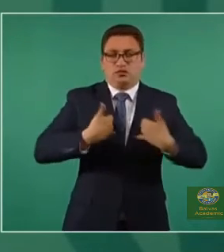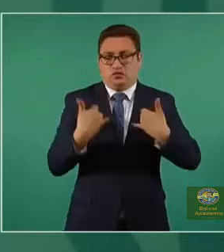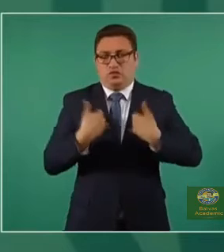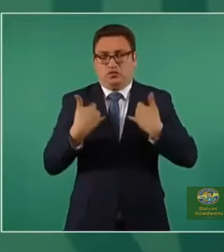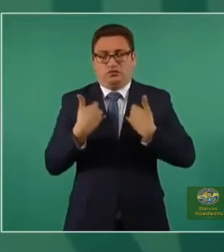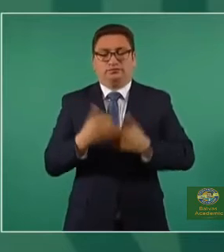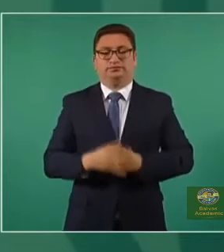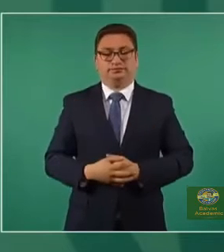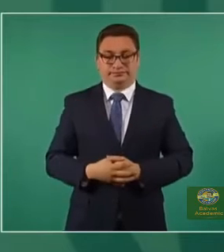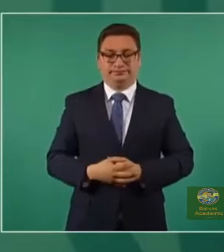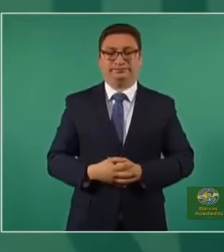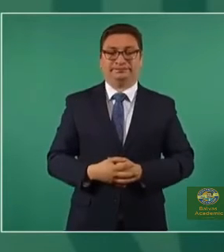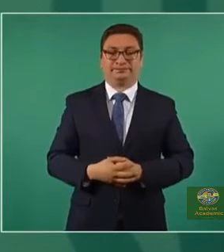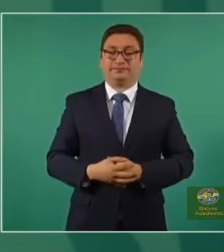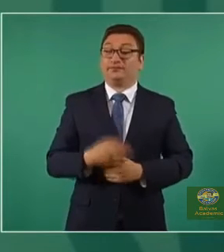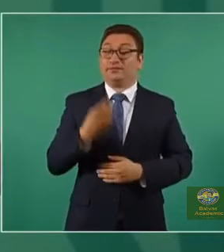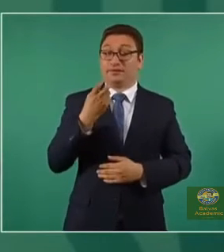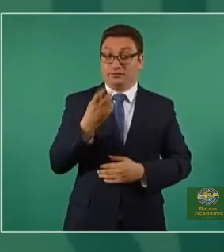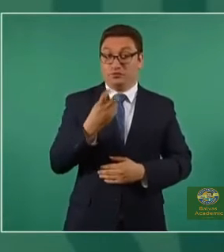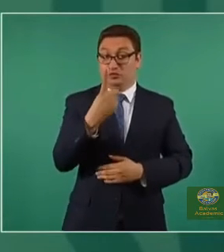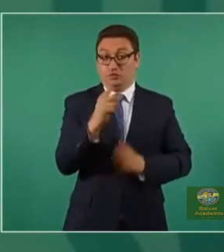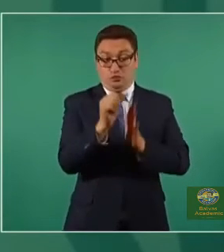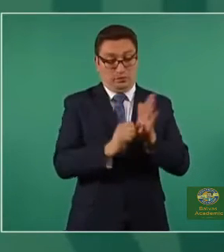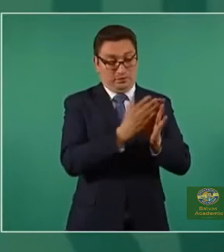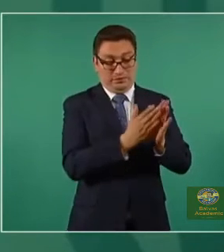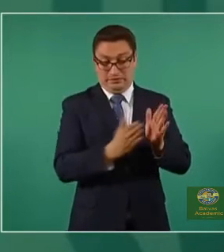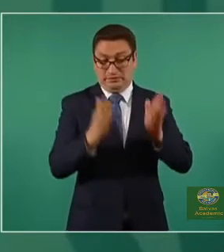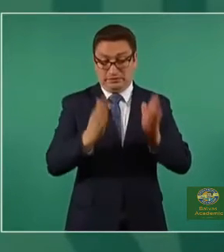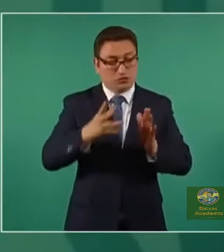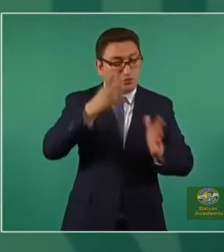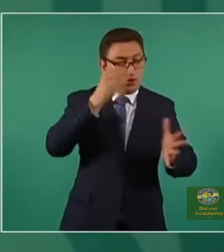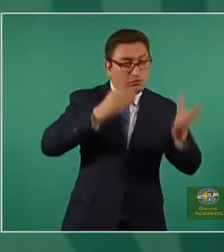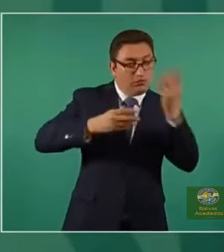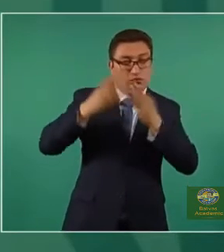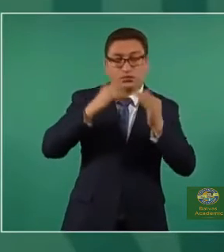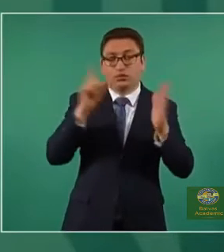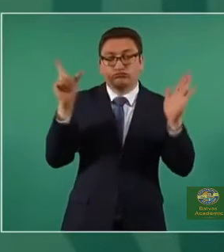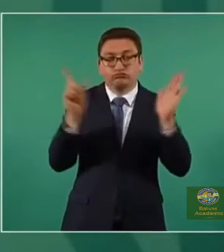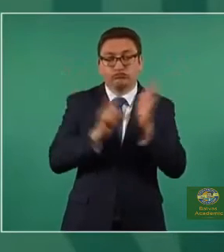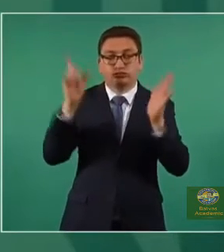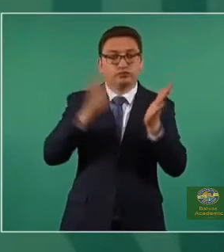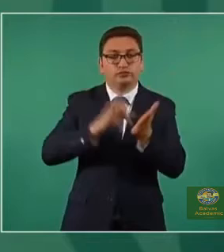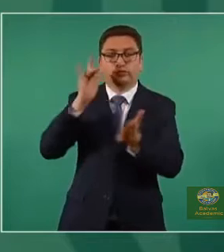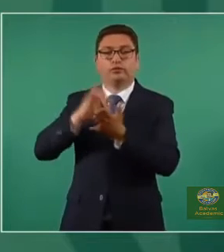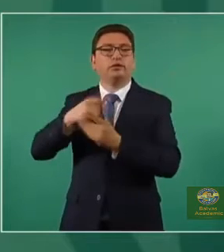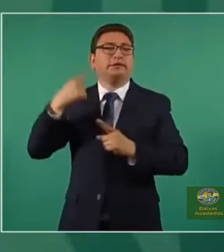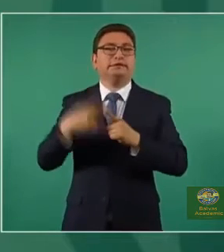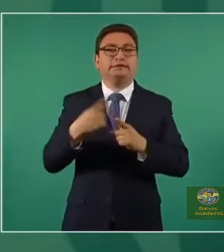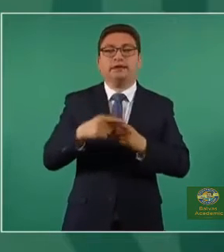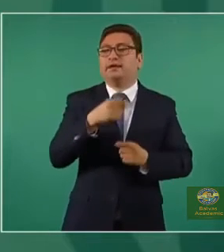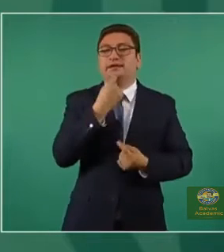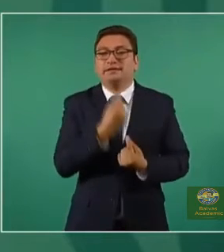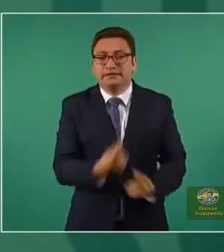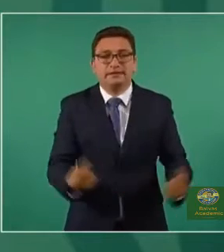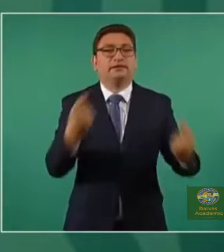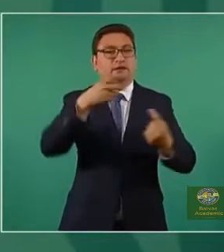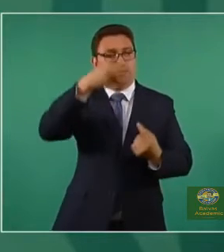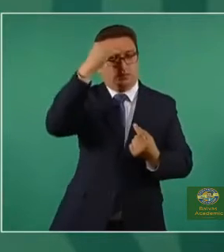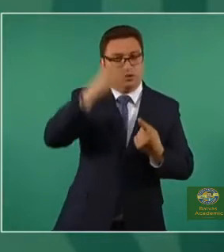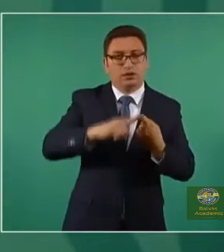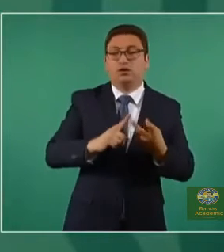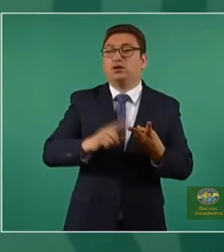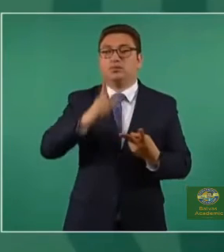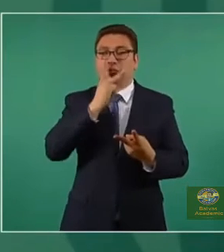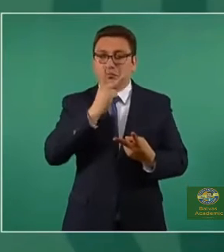los centros educativos. Y ese mes de aprendizaje va a ser un mes de aprendizaje para los niños, va a ser un mes de aprendizaje para los